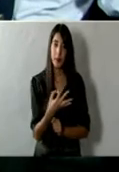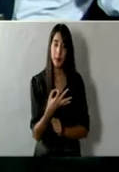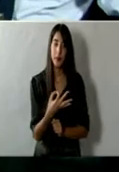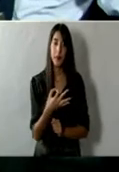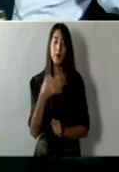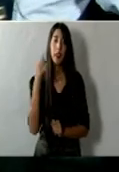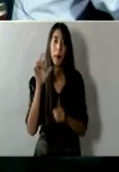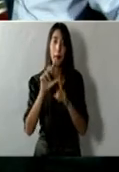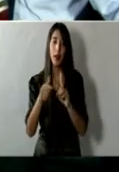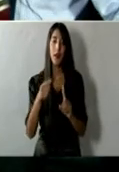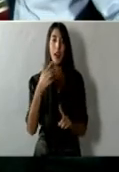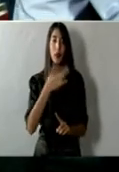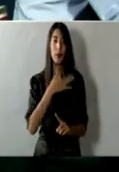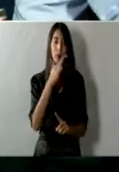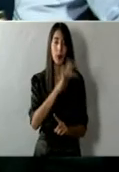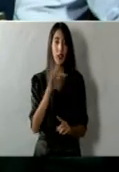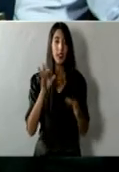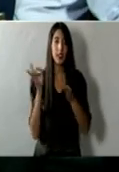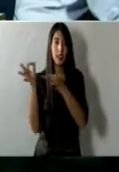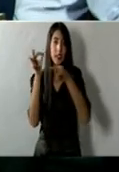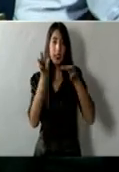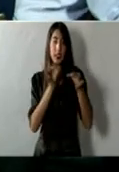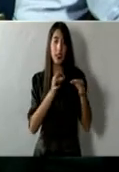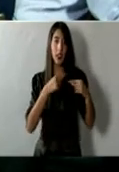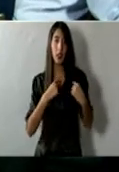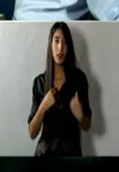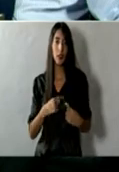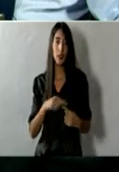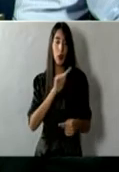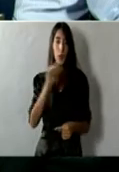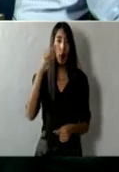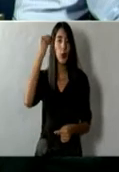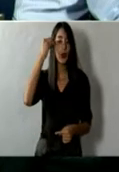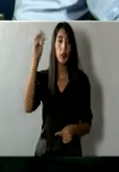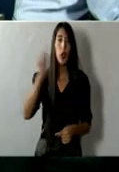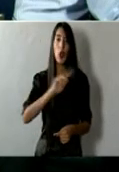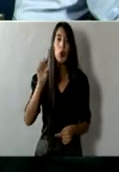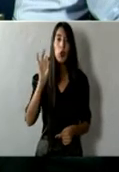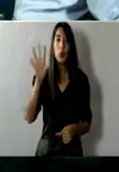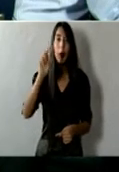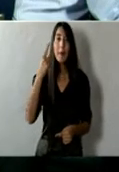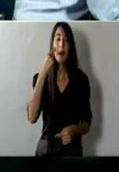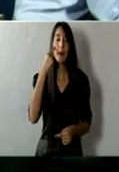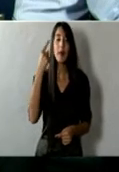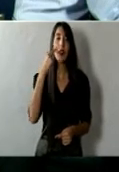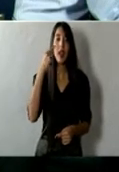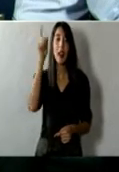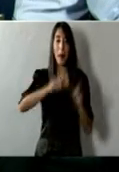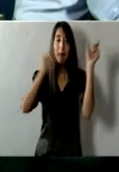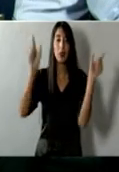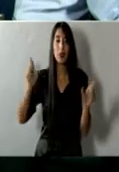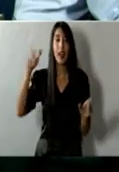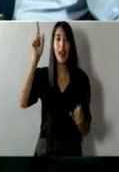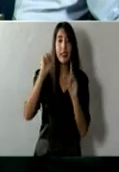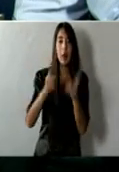vida, sino también está llegando a tu corazón. No te olvides que no solamente de pan vivirá el hombre, sino de toda palabra que